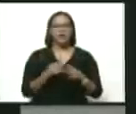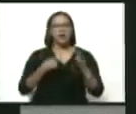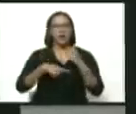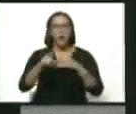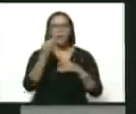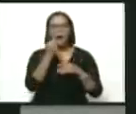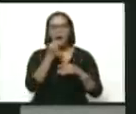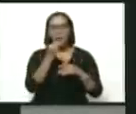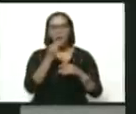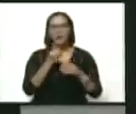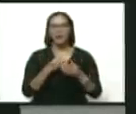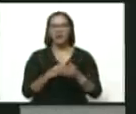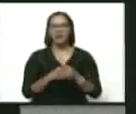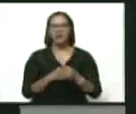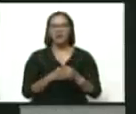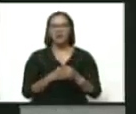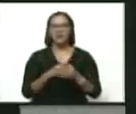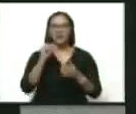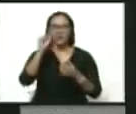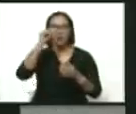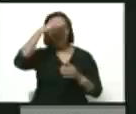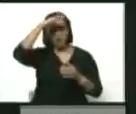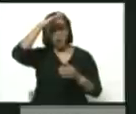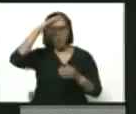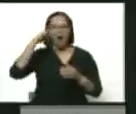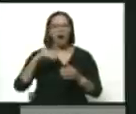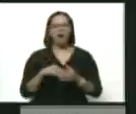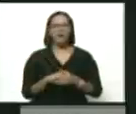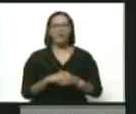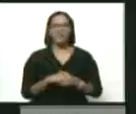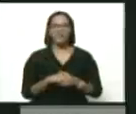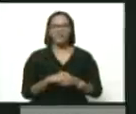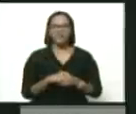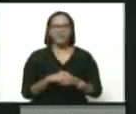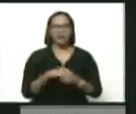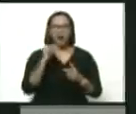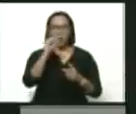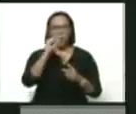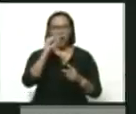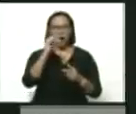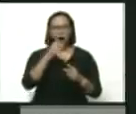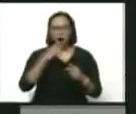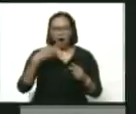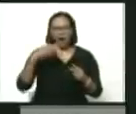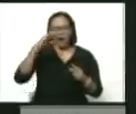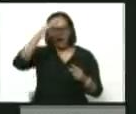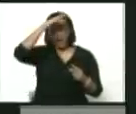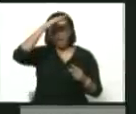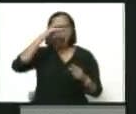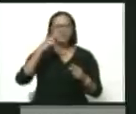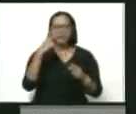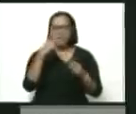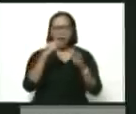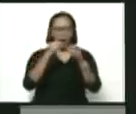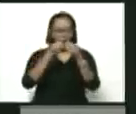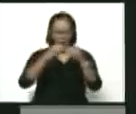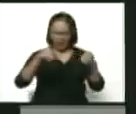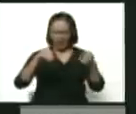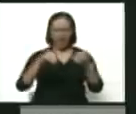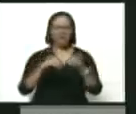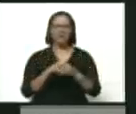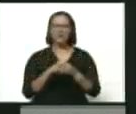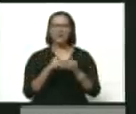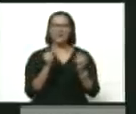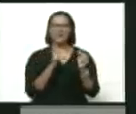vamos a comer una arroz a la cubana. Aquí está Silvia comiéndose una arroz a la cubana. arrocito, dos huevitos fritos